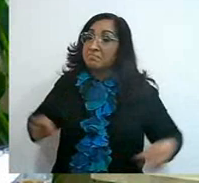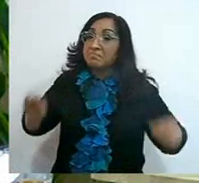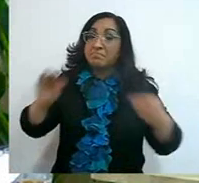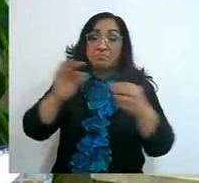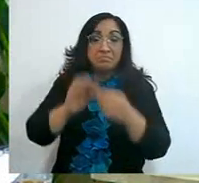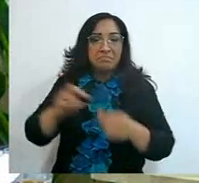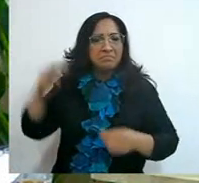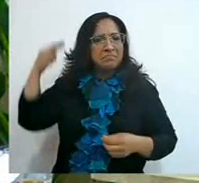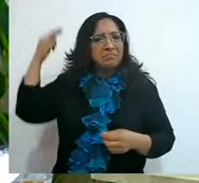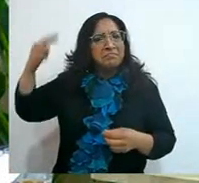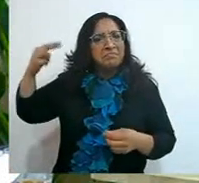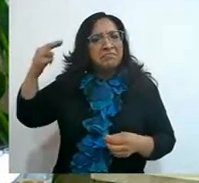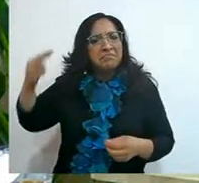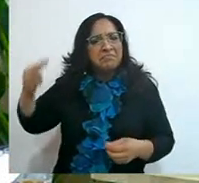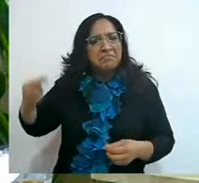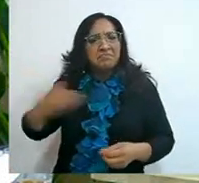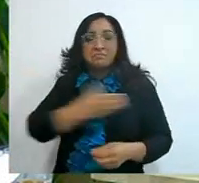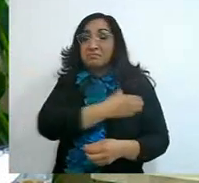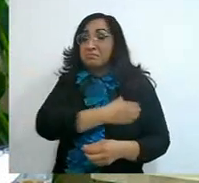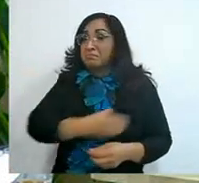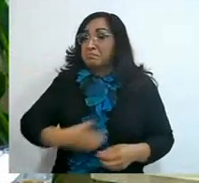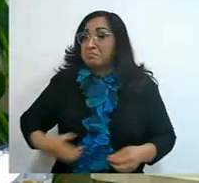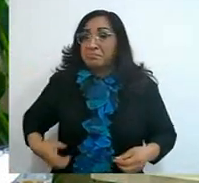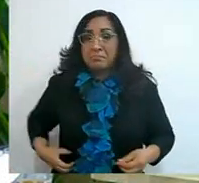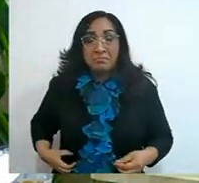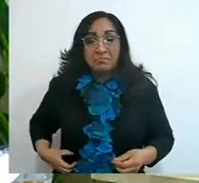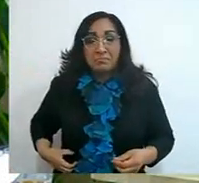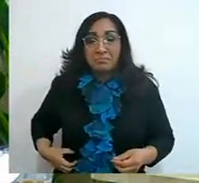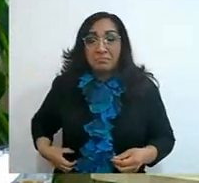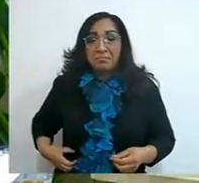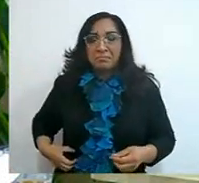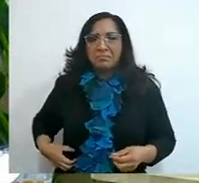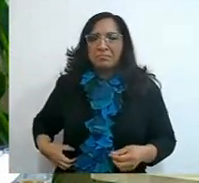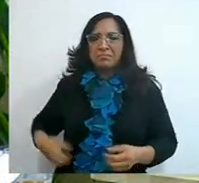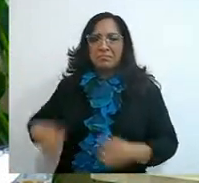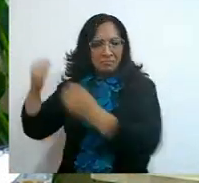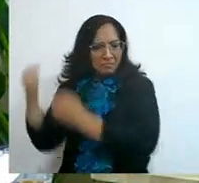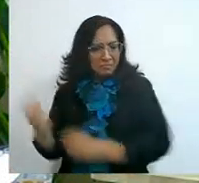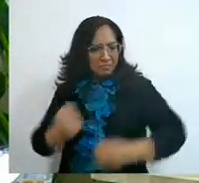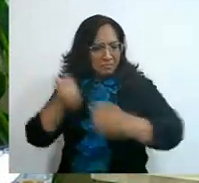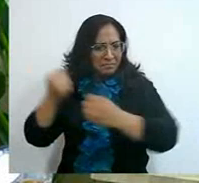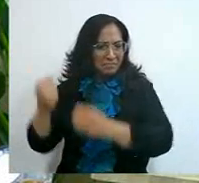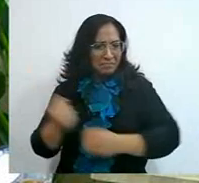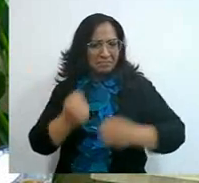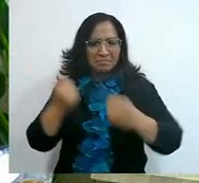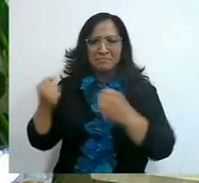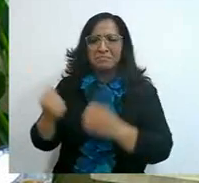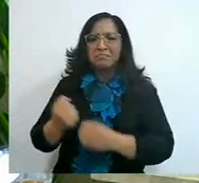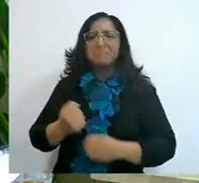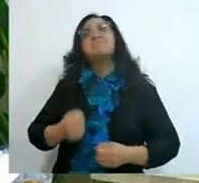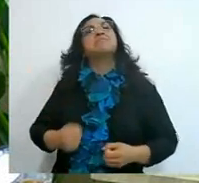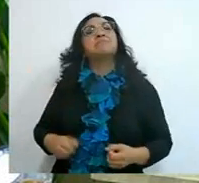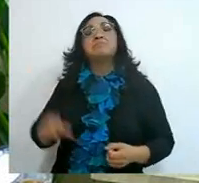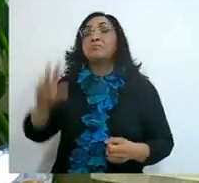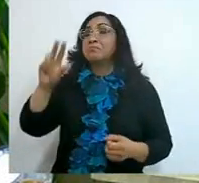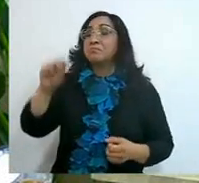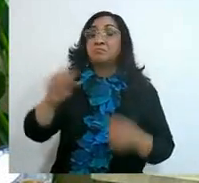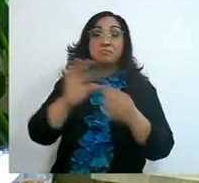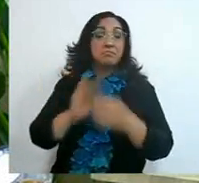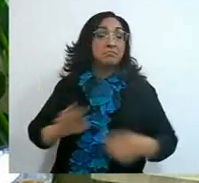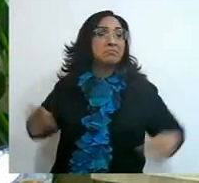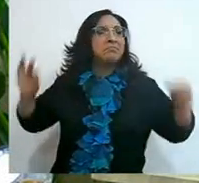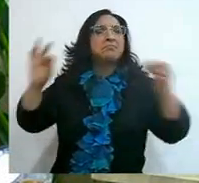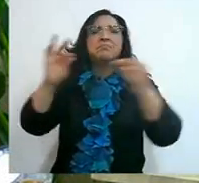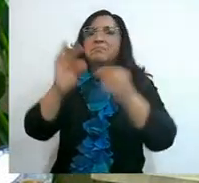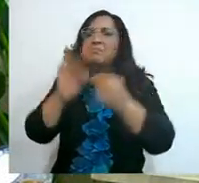rey, si es un presidente, si es un barrendero, no importa el